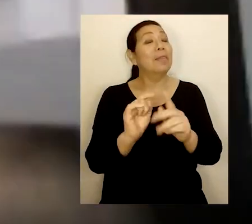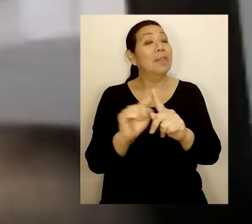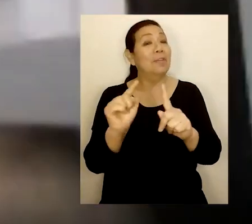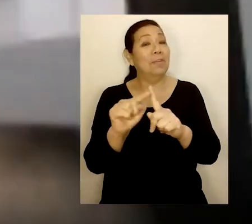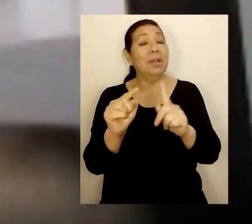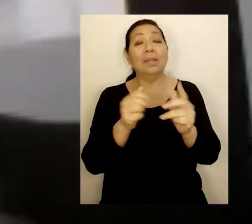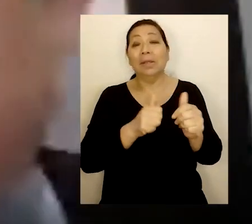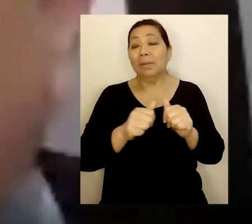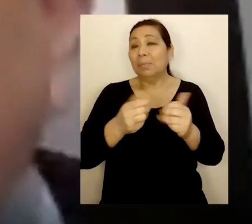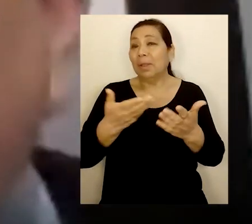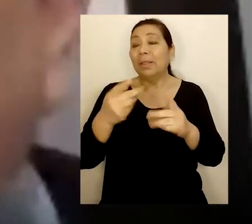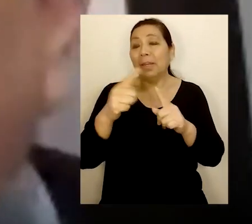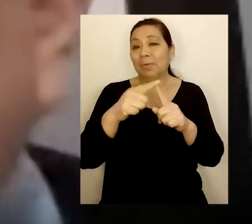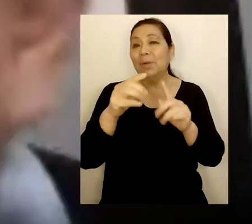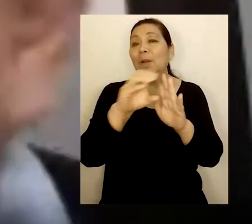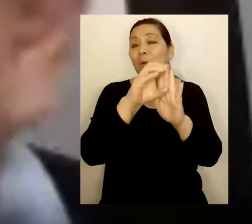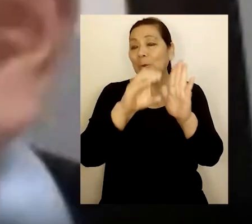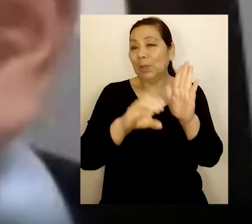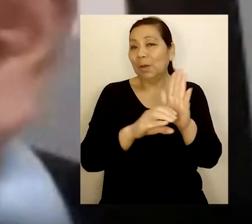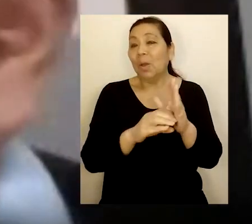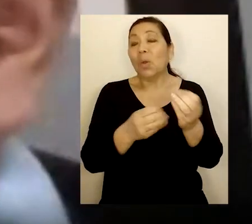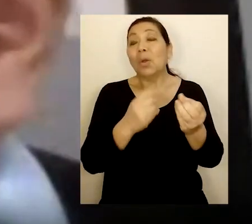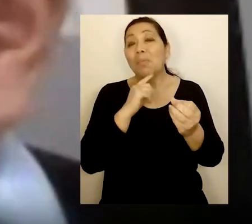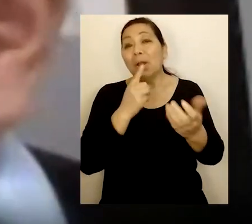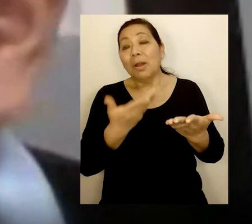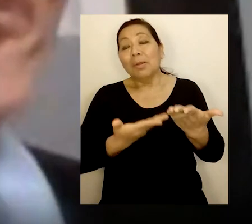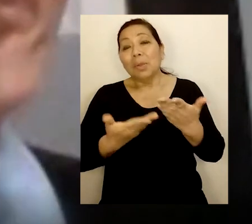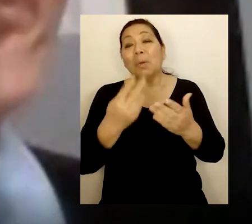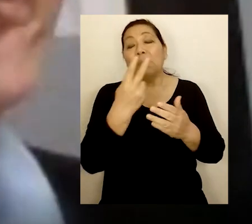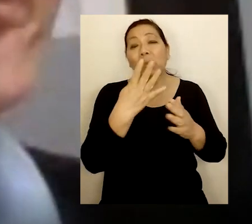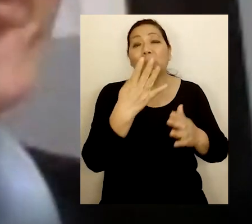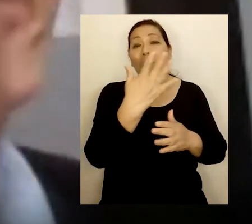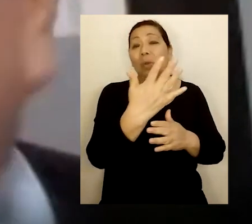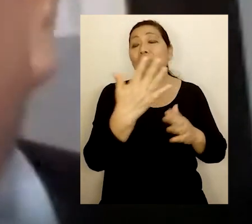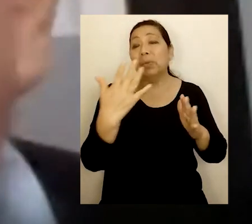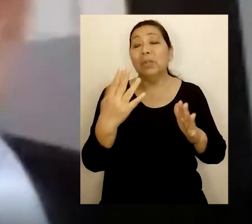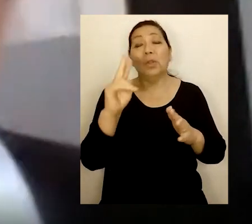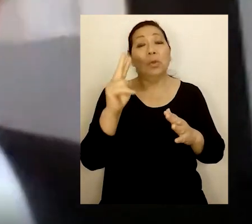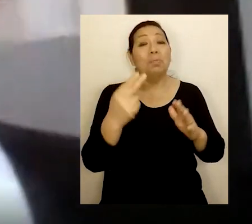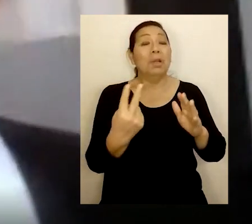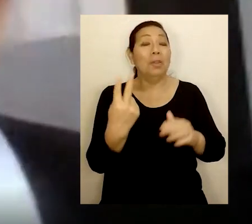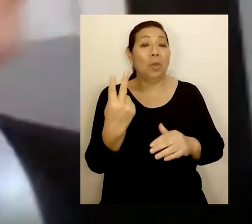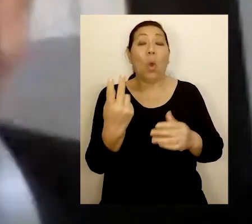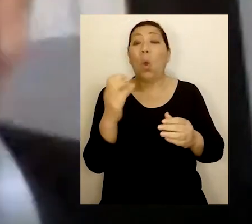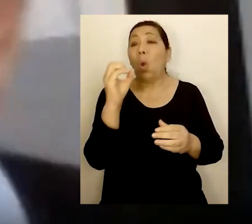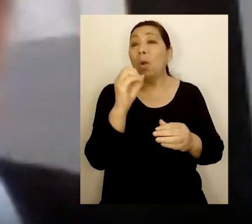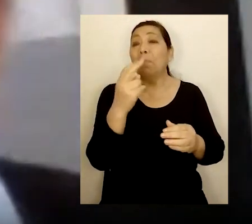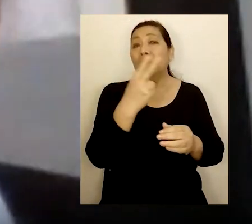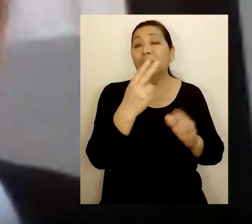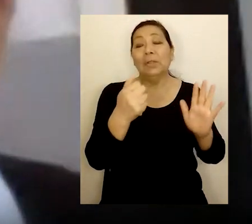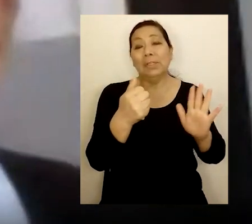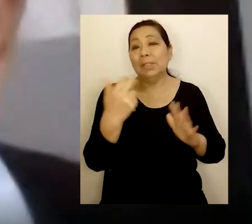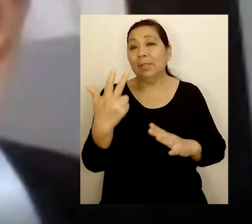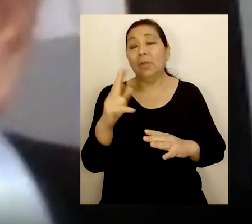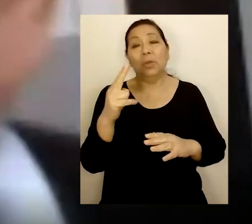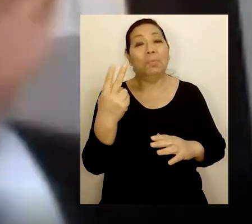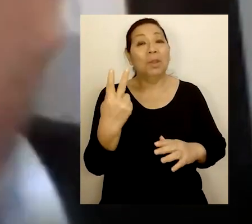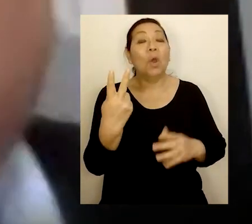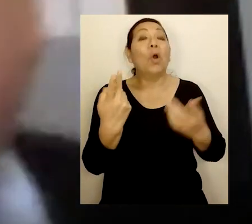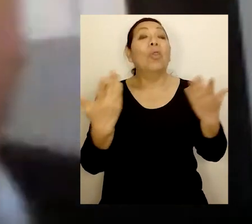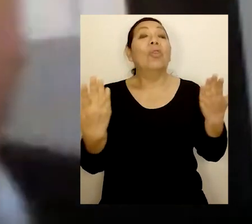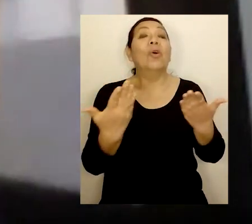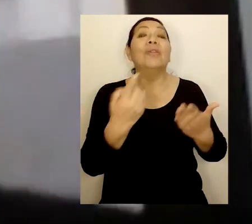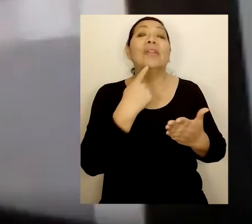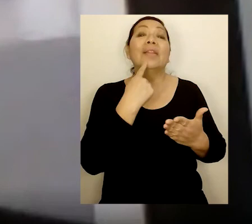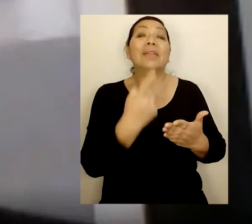diferentes criterios que ha emitido el Tribunal Constitucional, como son en la causa 2455-2002 o en la causa 2263-2002, donde